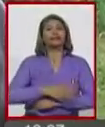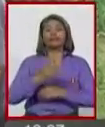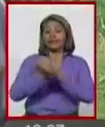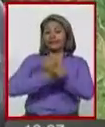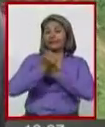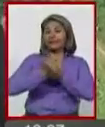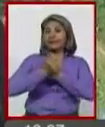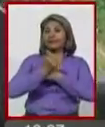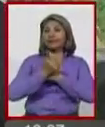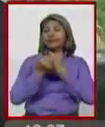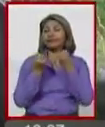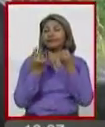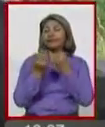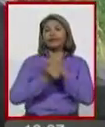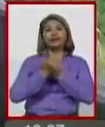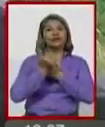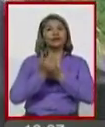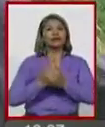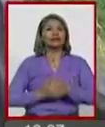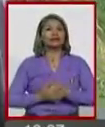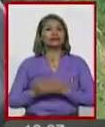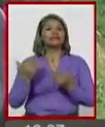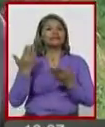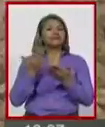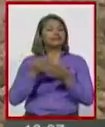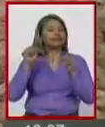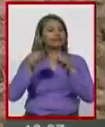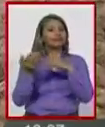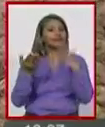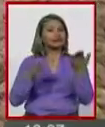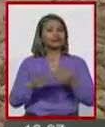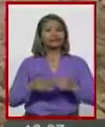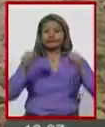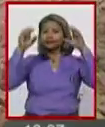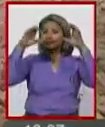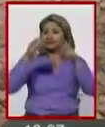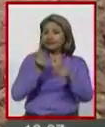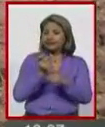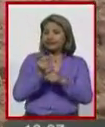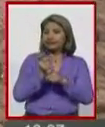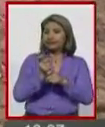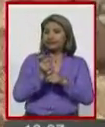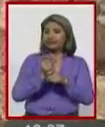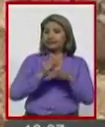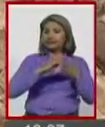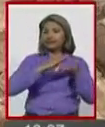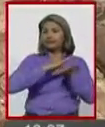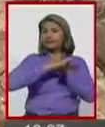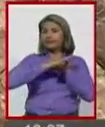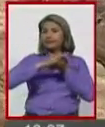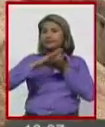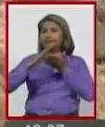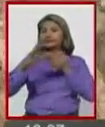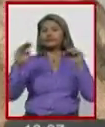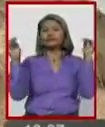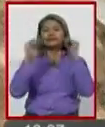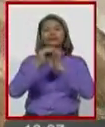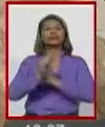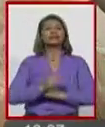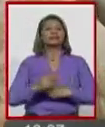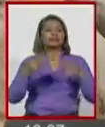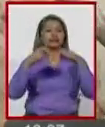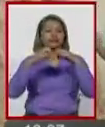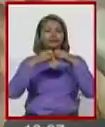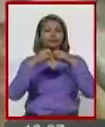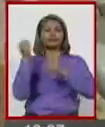es un peligro tremendo. Aquí viene cualquiera y se puede matar. La lluvia afectó varios metros de la capa asfáltica. Asimismo, un poste de